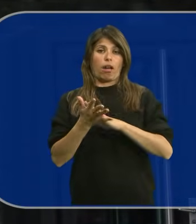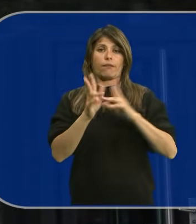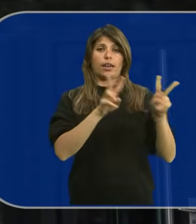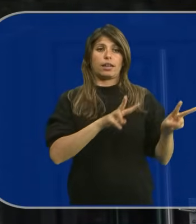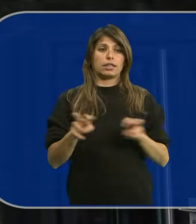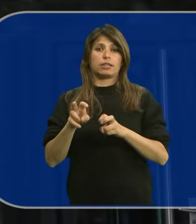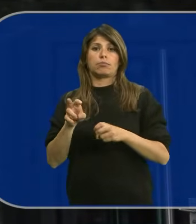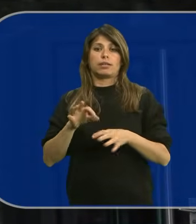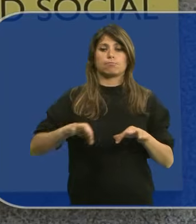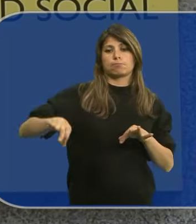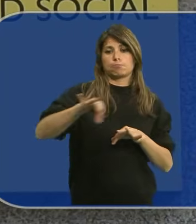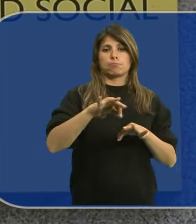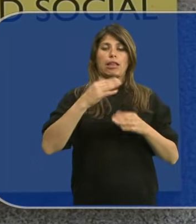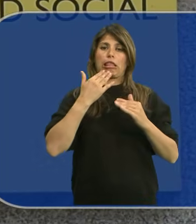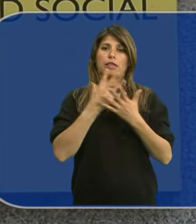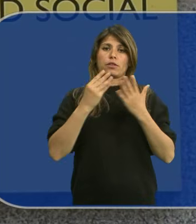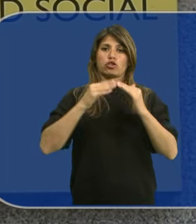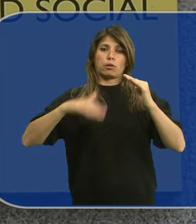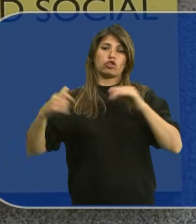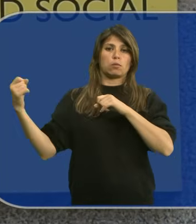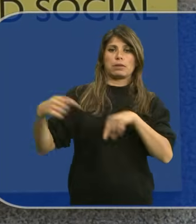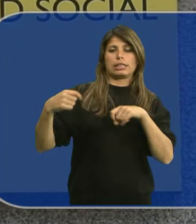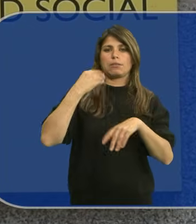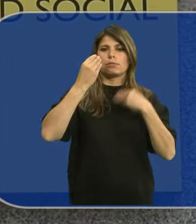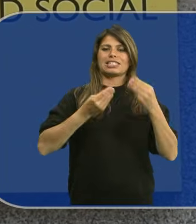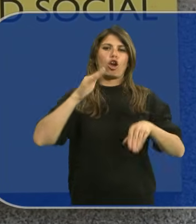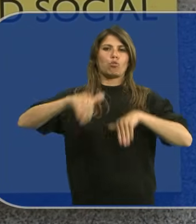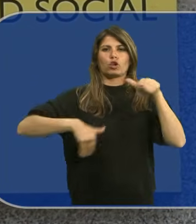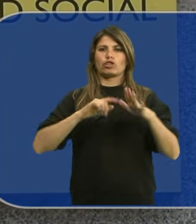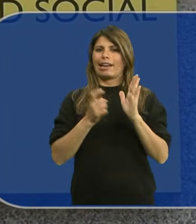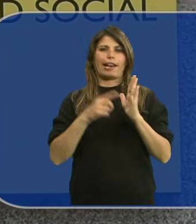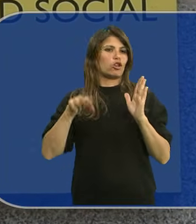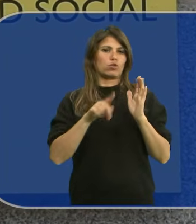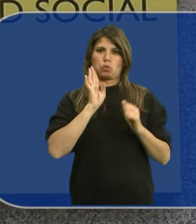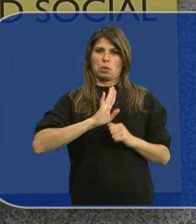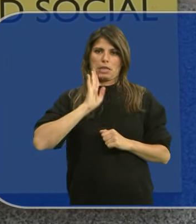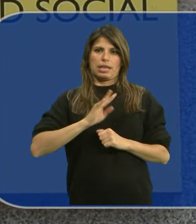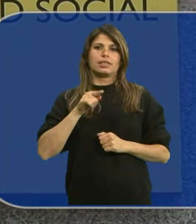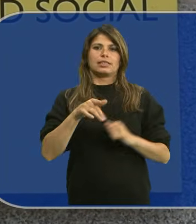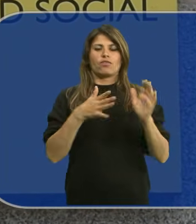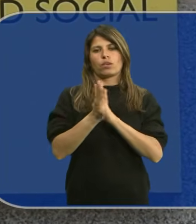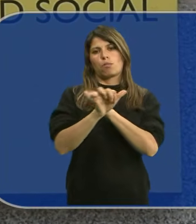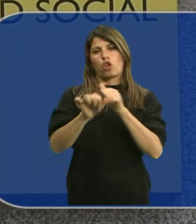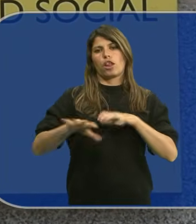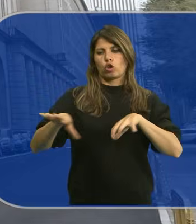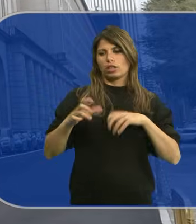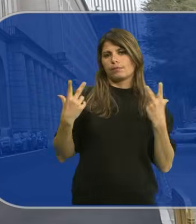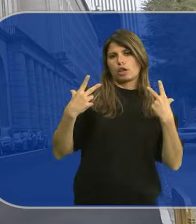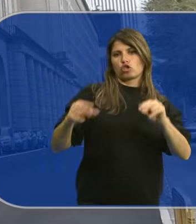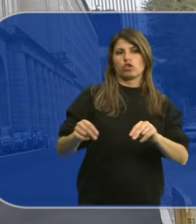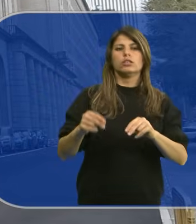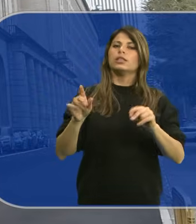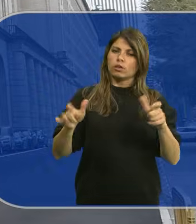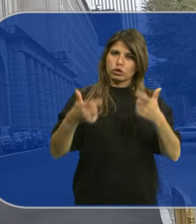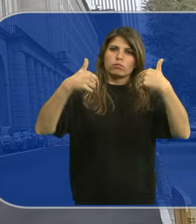asuntos, la reubicación de menores migrantes. Consideran que la convocatoria es ilegal y han reiterado su rechazo a este modelo de acogida. A pesar de la suspensión